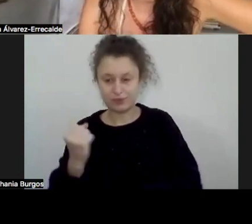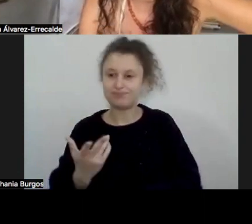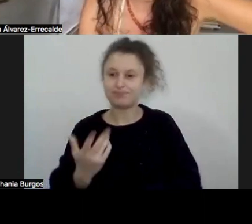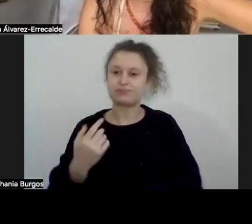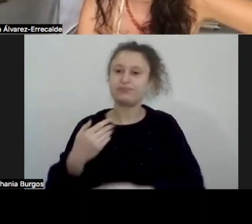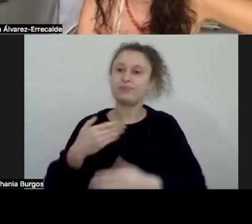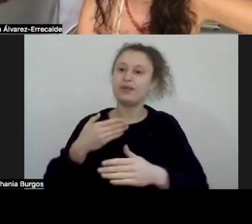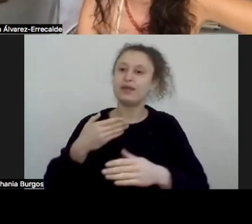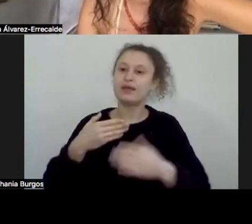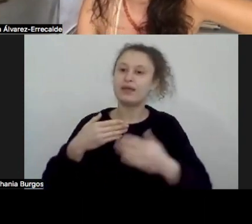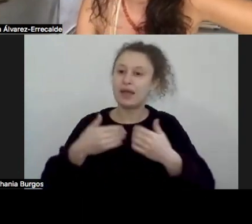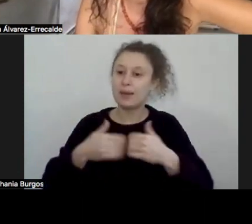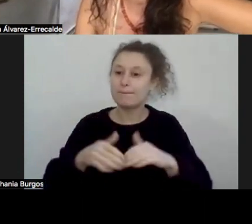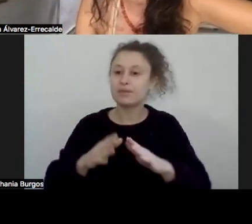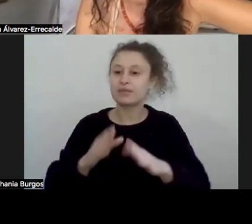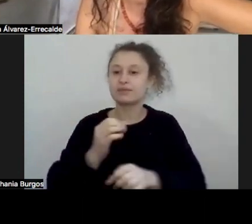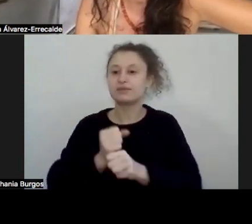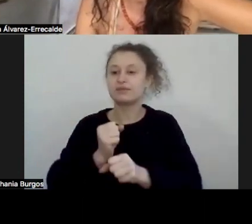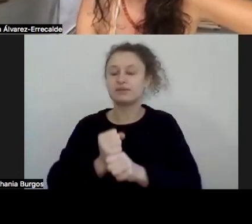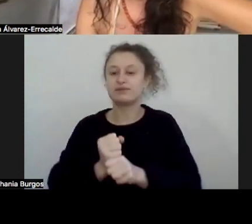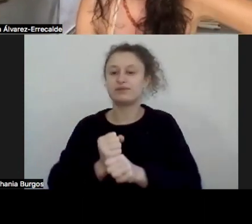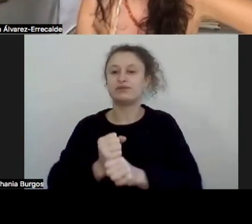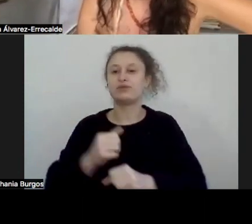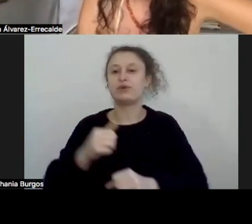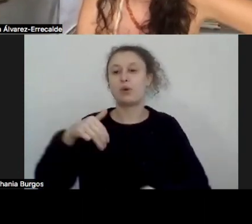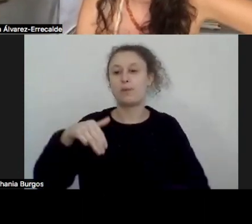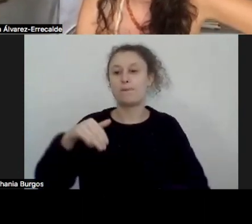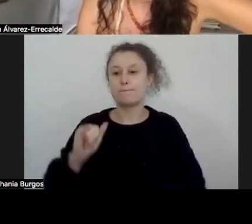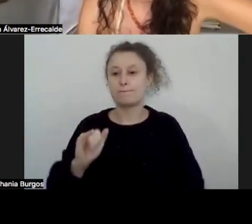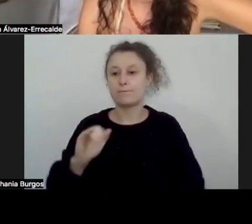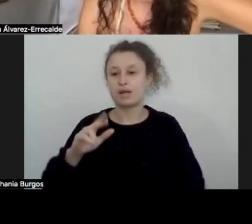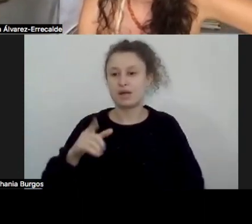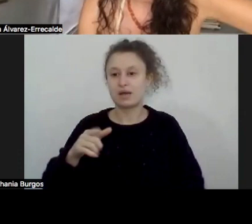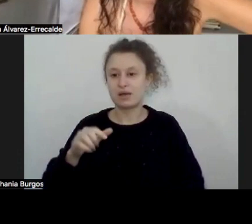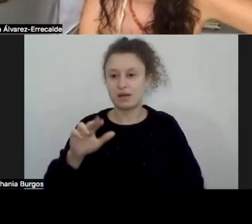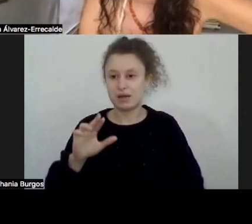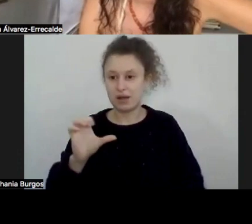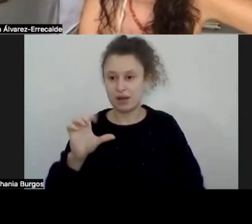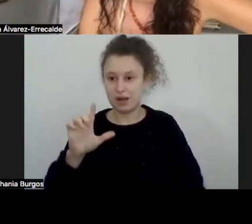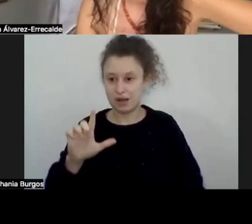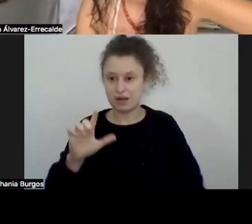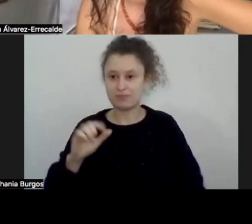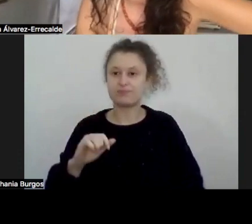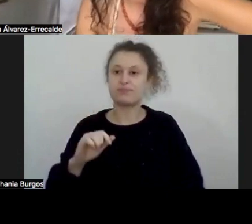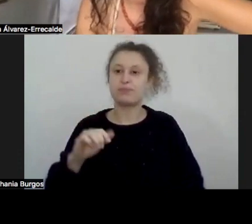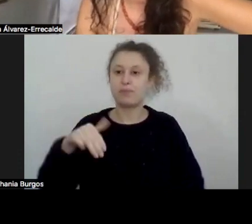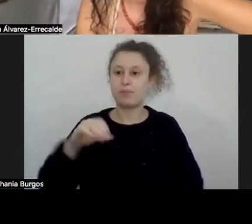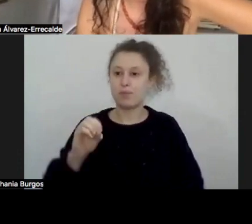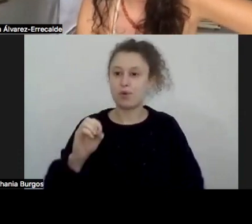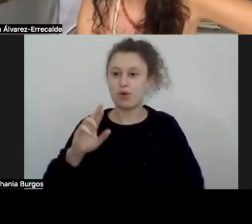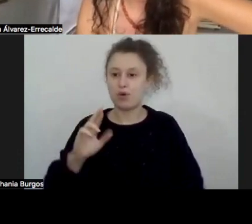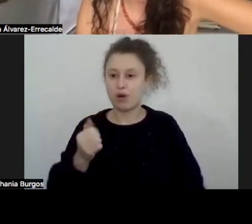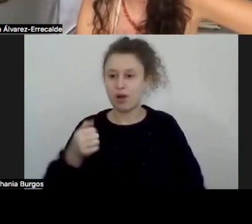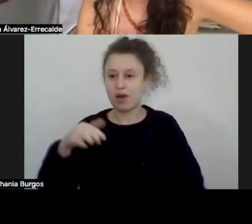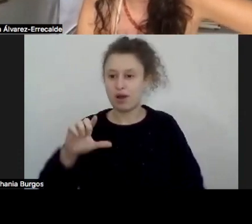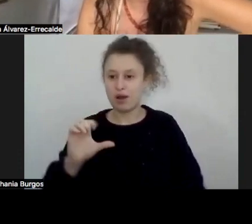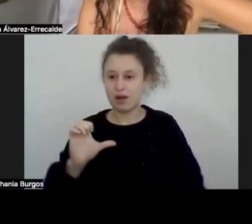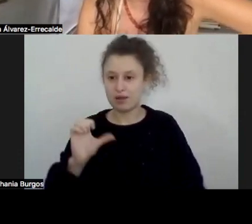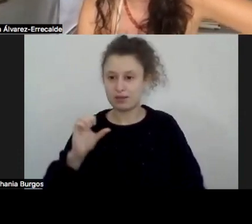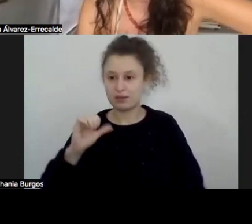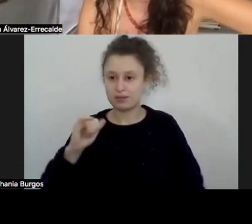que él es un catedrático de la Universidad de Cantabria, que ha trabajado en los yacimientos